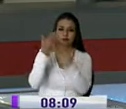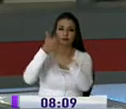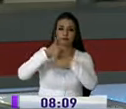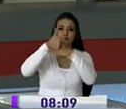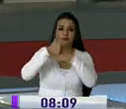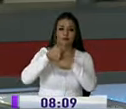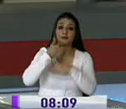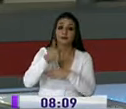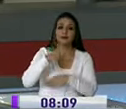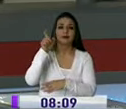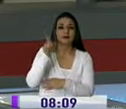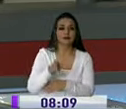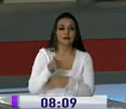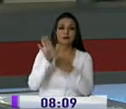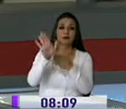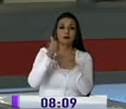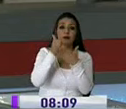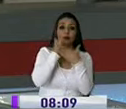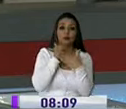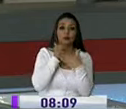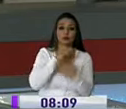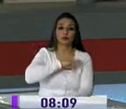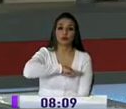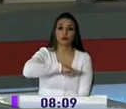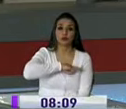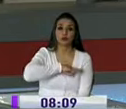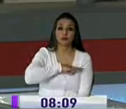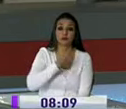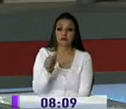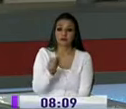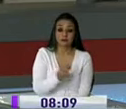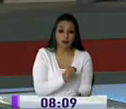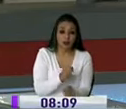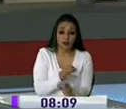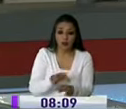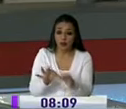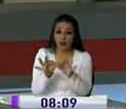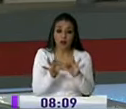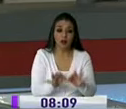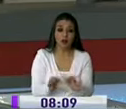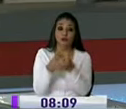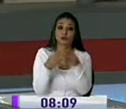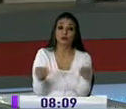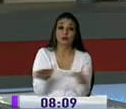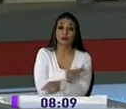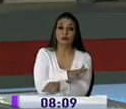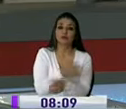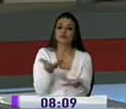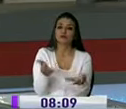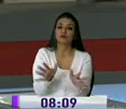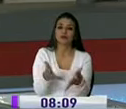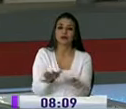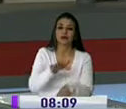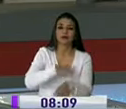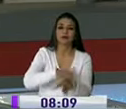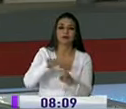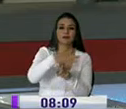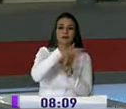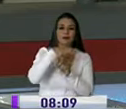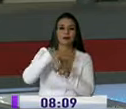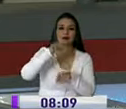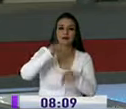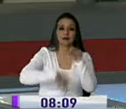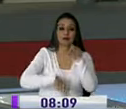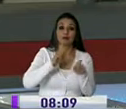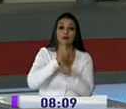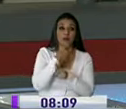aseguran que es necesario la ayuda del cabildo, pues las mingas no han solucionado los inconvenientes que existe por el mal estado del espacio. No es que ellos no se